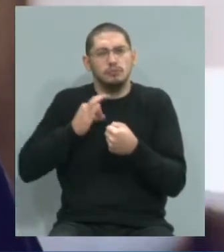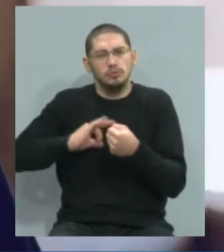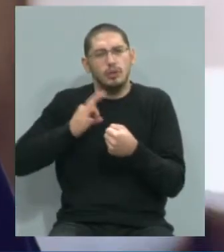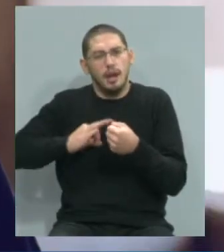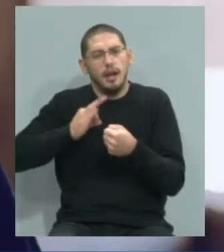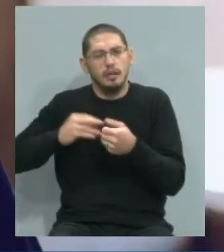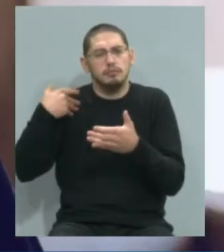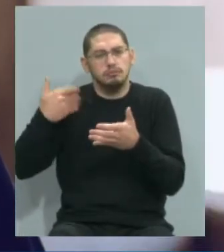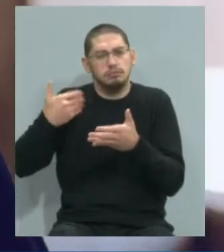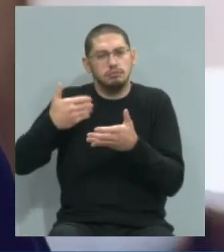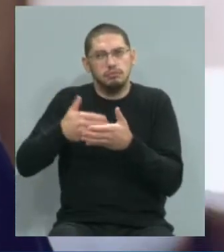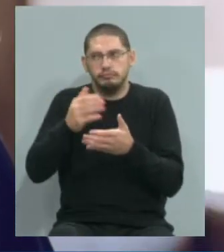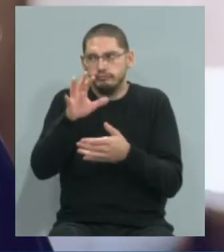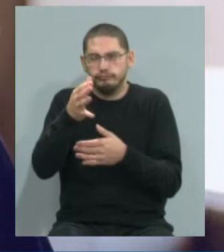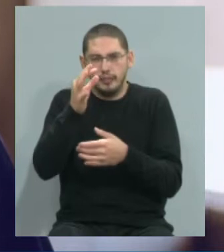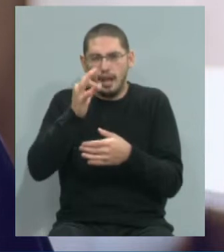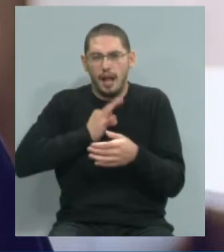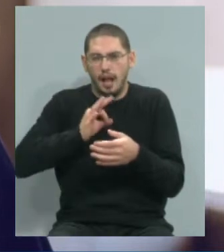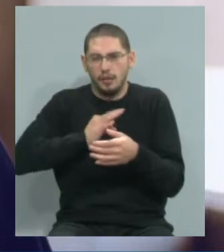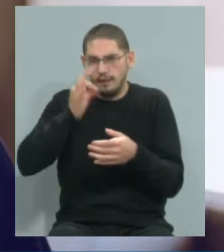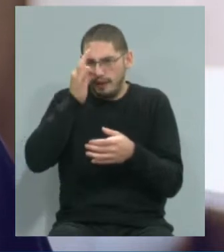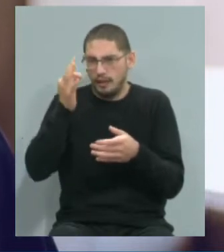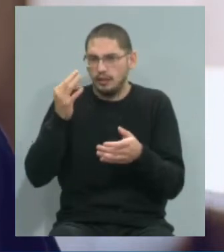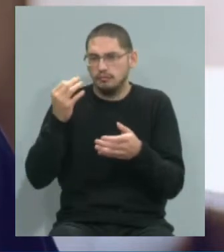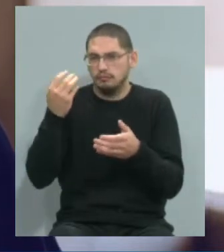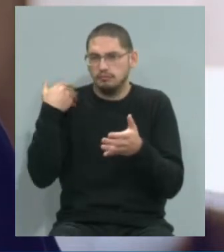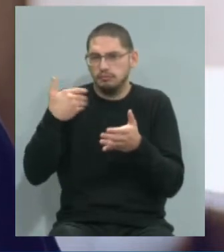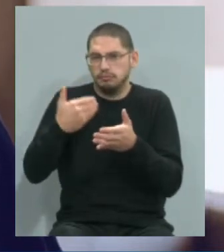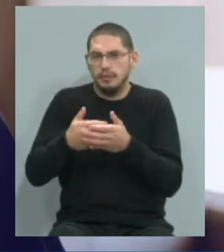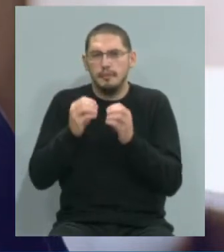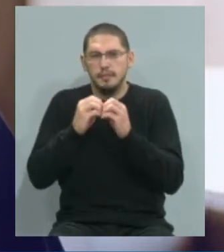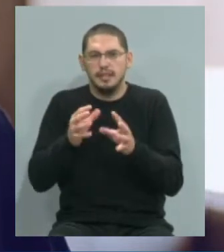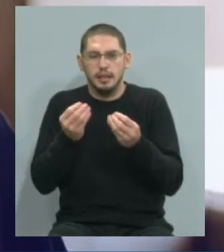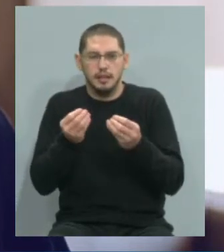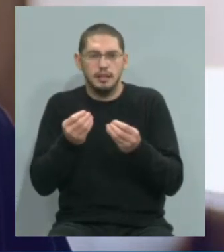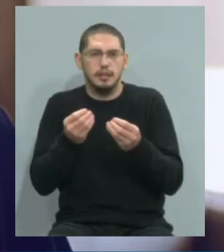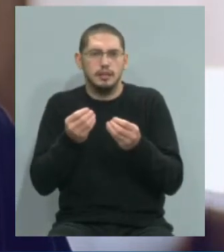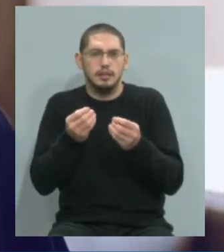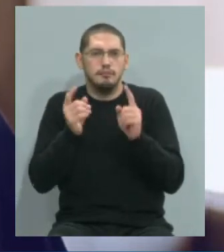años, prácticamente hace más de 20 años, la discusión comenzó con la idea del acceso abierto